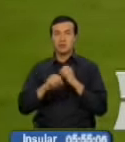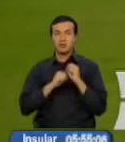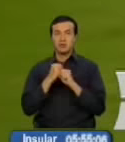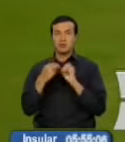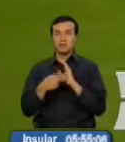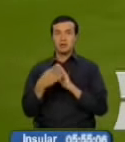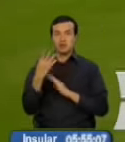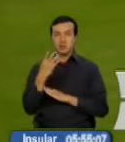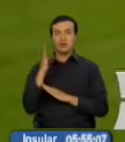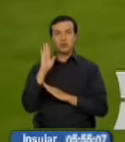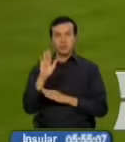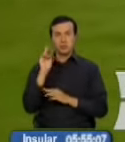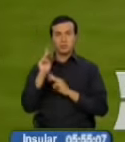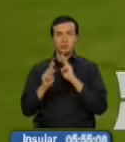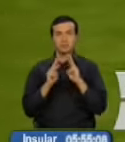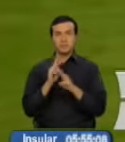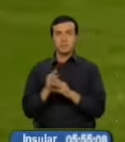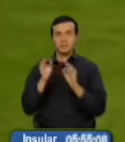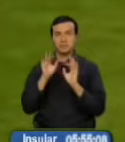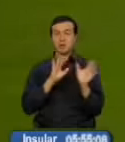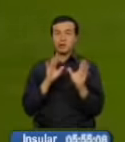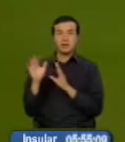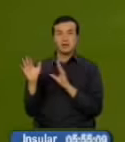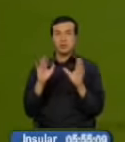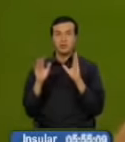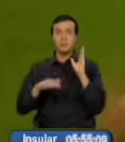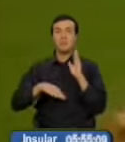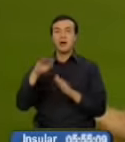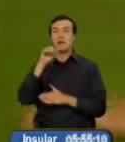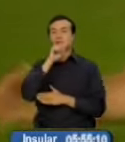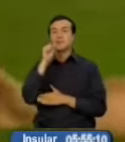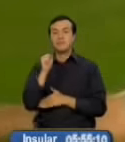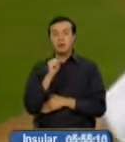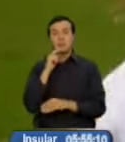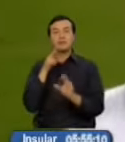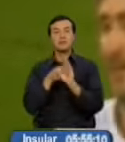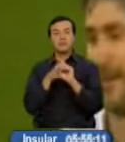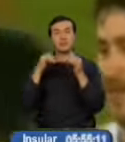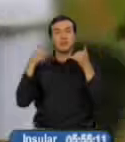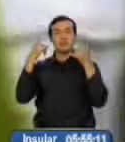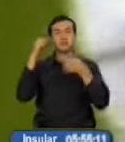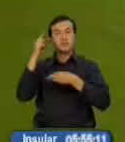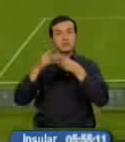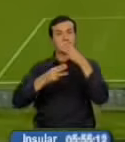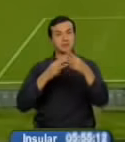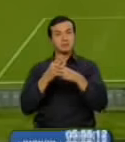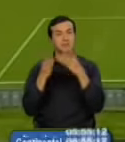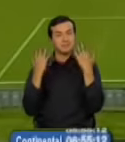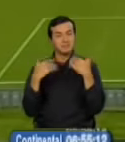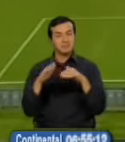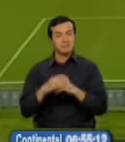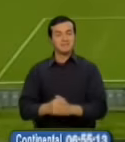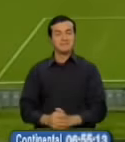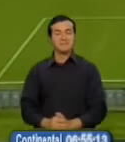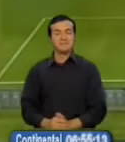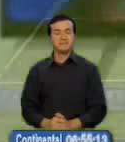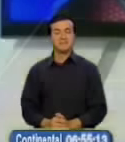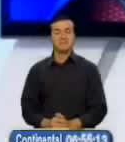ser mundialista y convertirse en el arquero más veterano en actuar en una Copa del Mundo. Así terminó este partido.